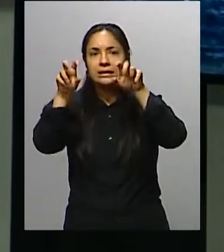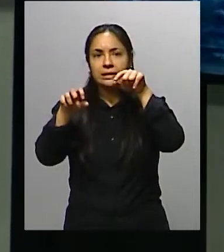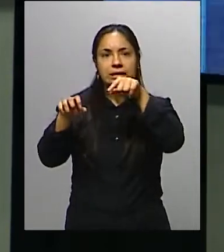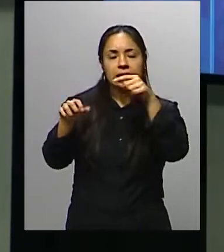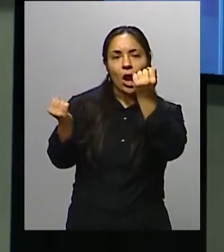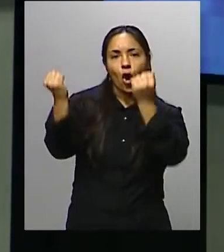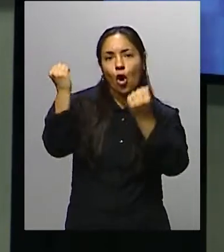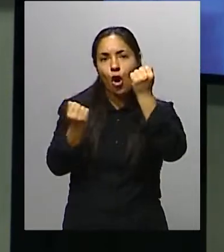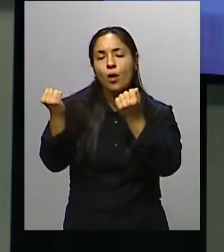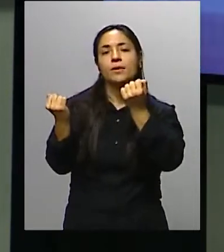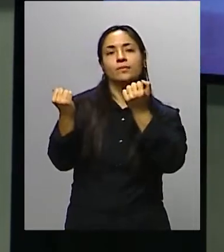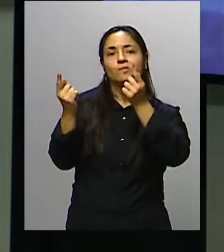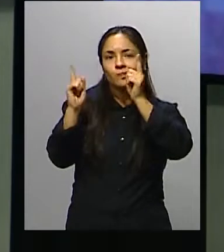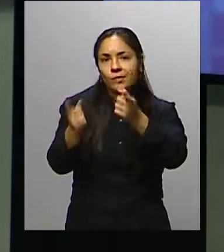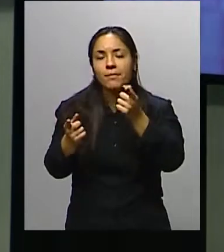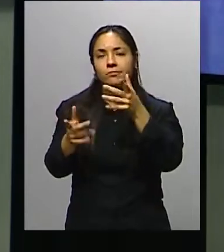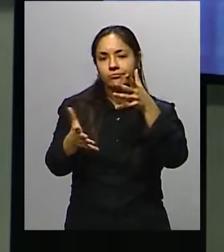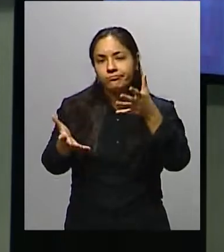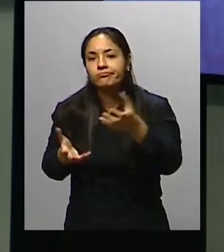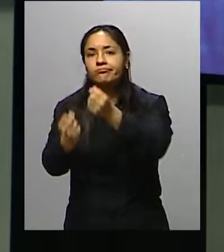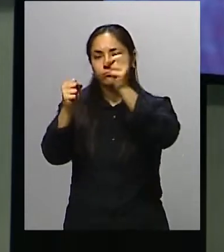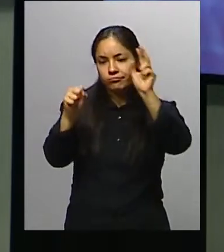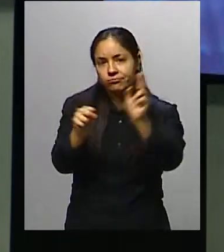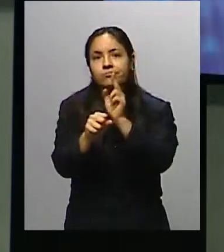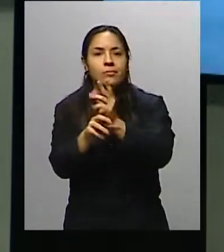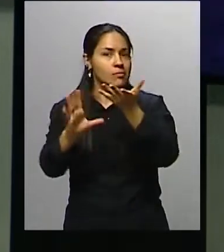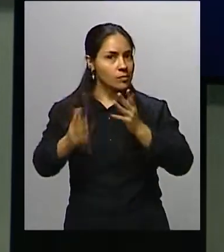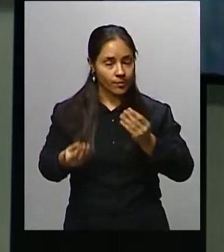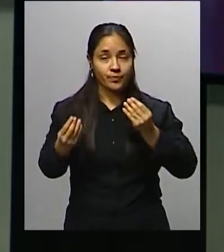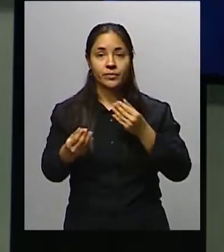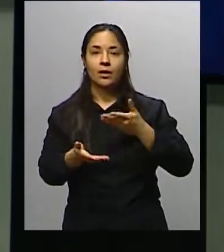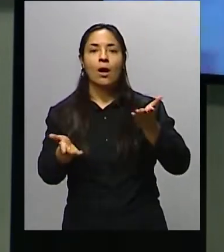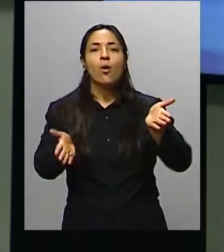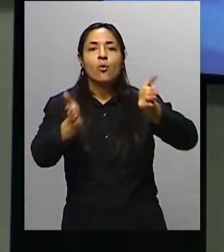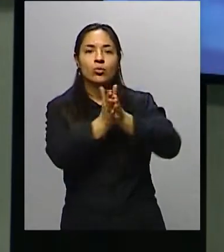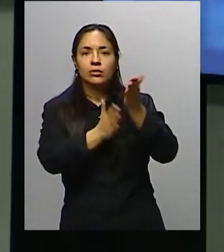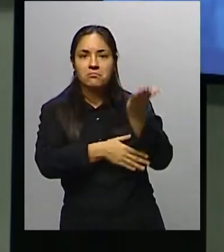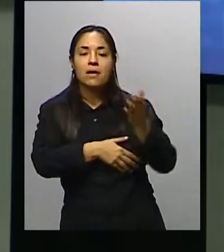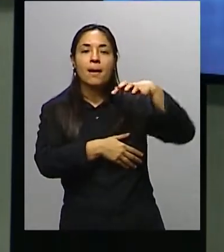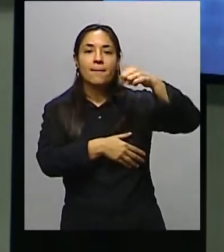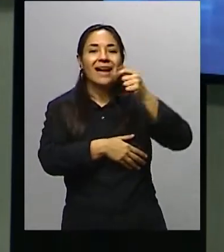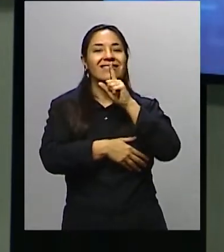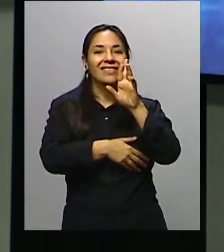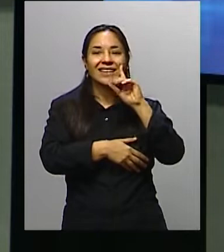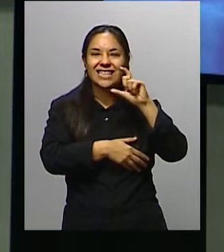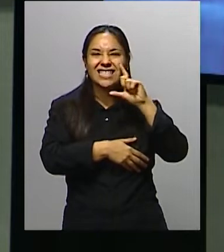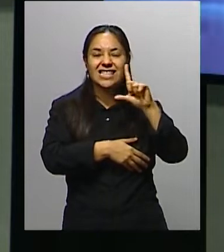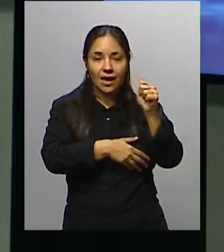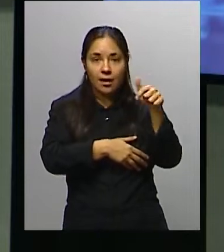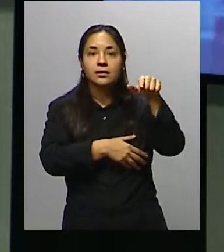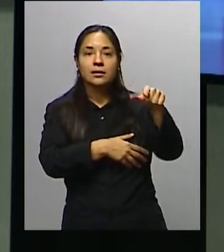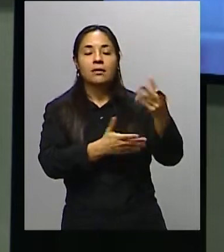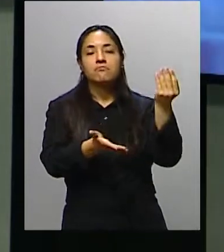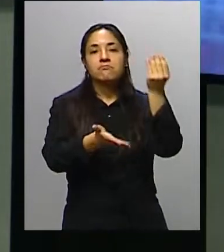de protegerlos, y eso lo vamos a hacer con Patricia Puebla, que viene justamente a representar a la Facultad de Ciencias Económicas, coordinadora